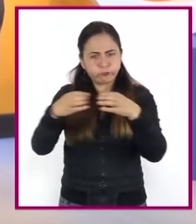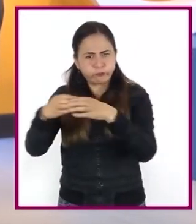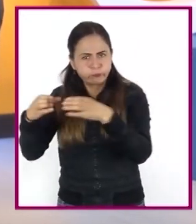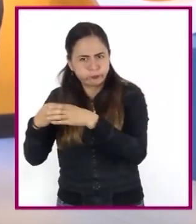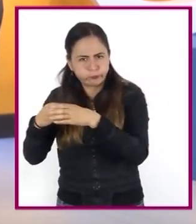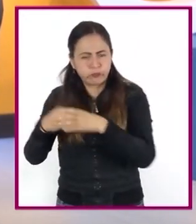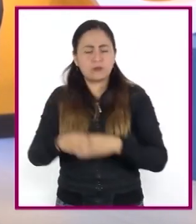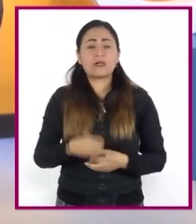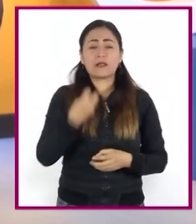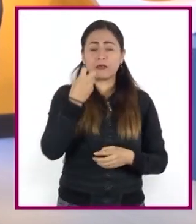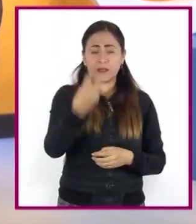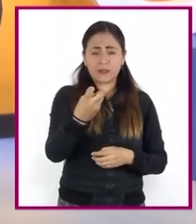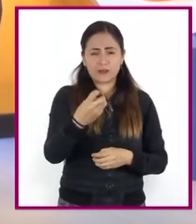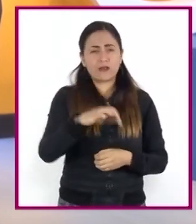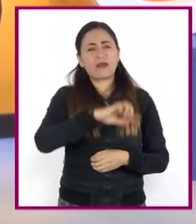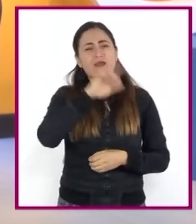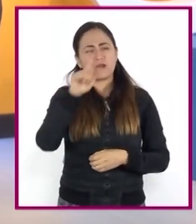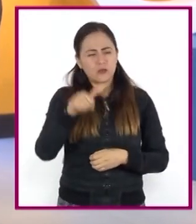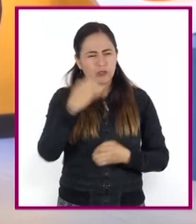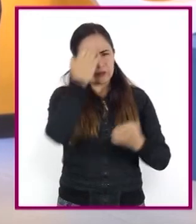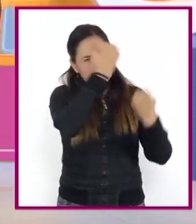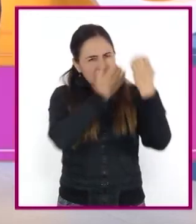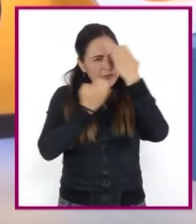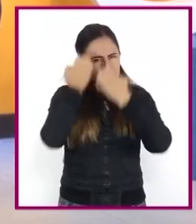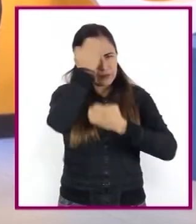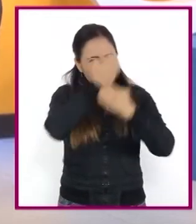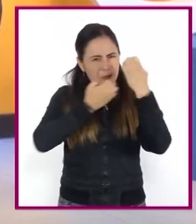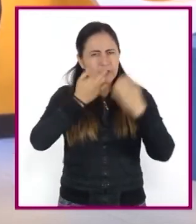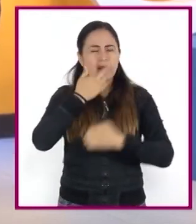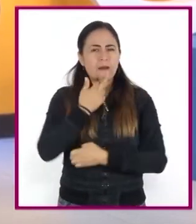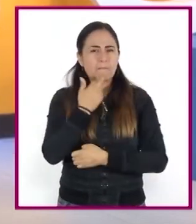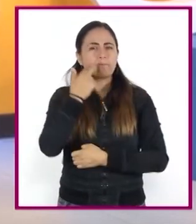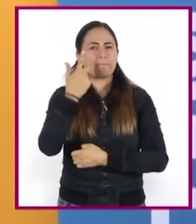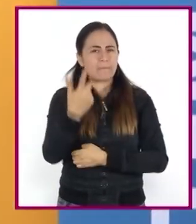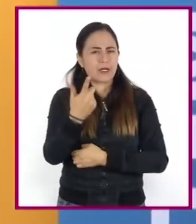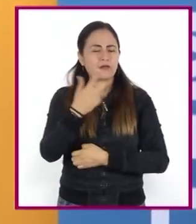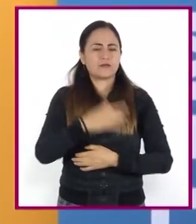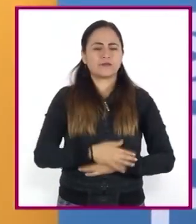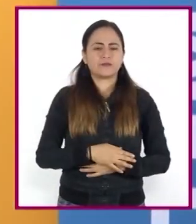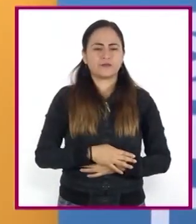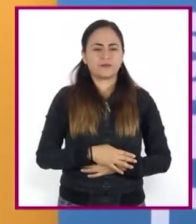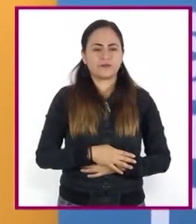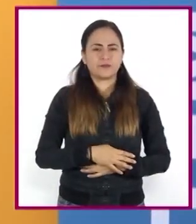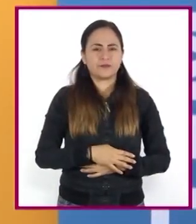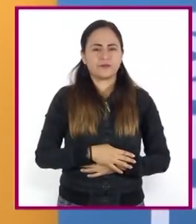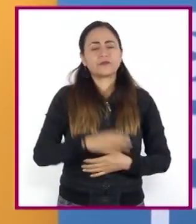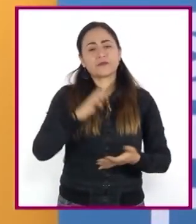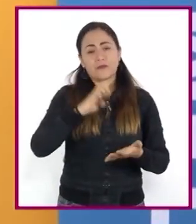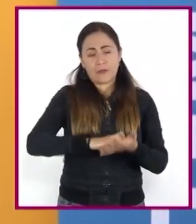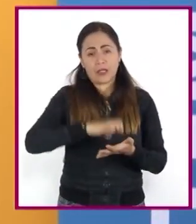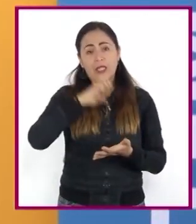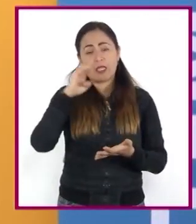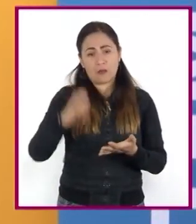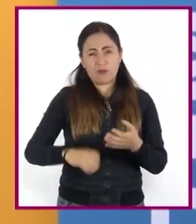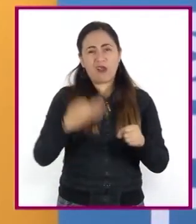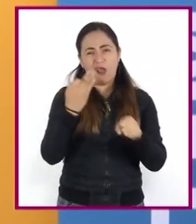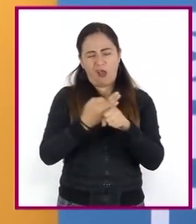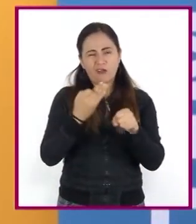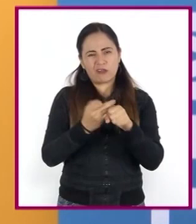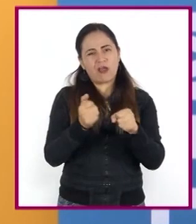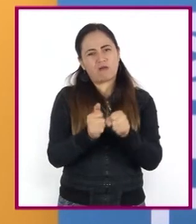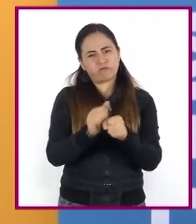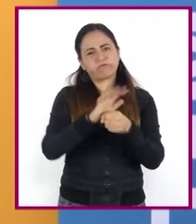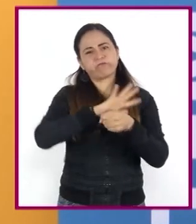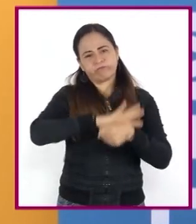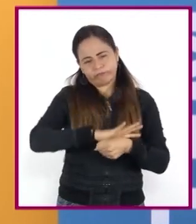esto nos permite analizar mejor la información. Por ejemplo, debido a la contingencia sanitaria